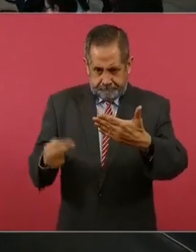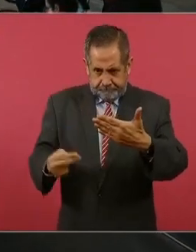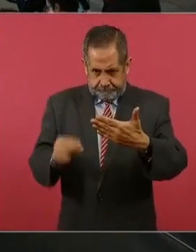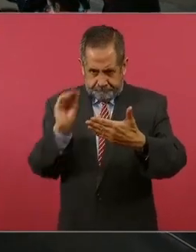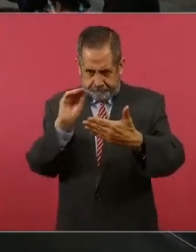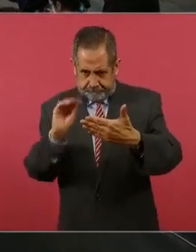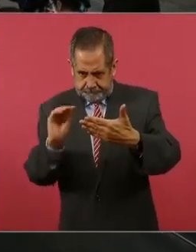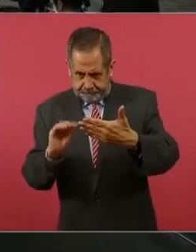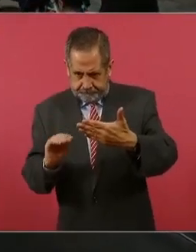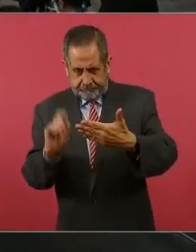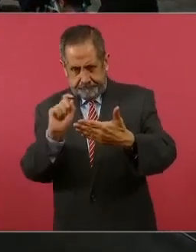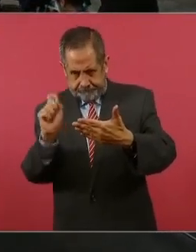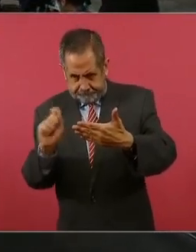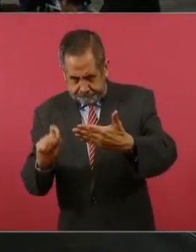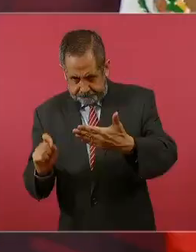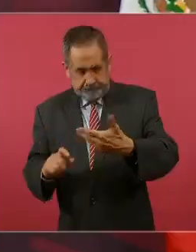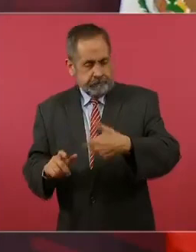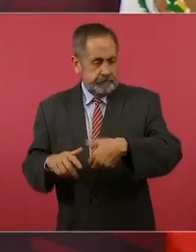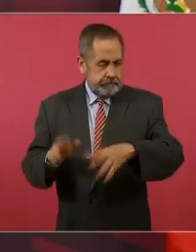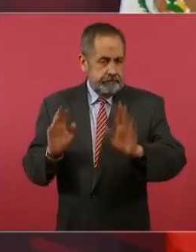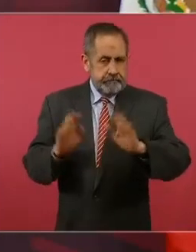Y qué bueno, ¿no?, que